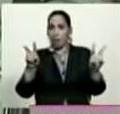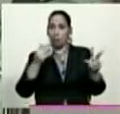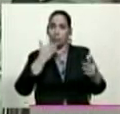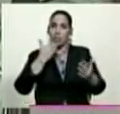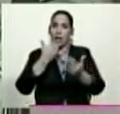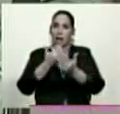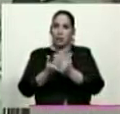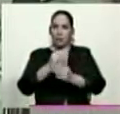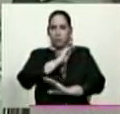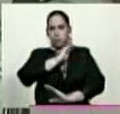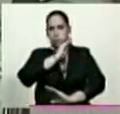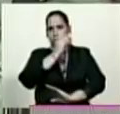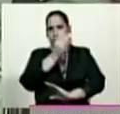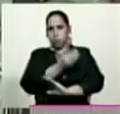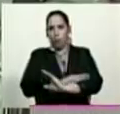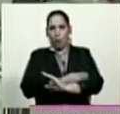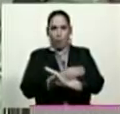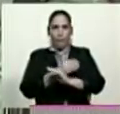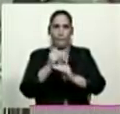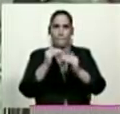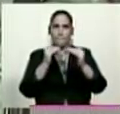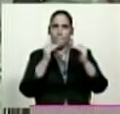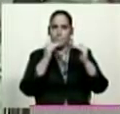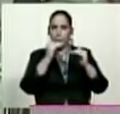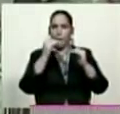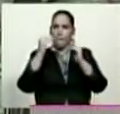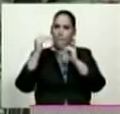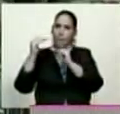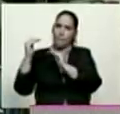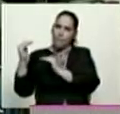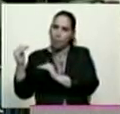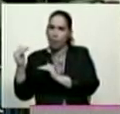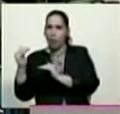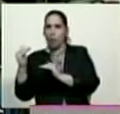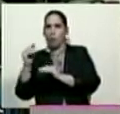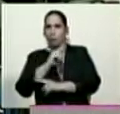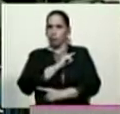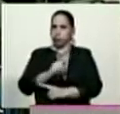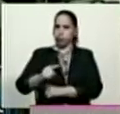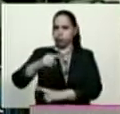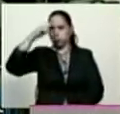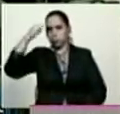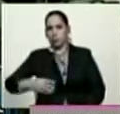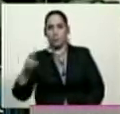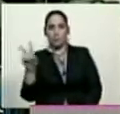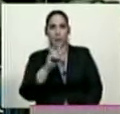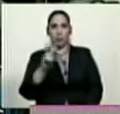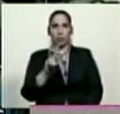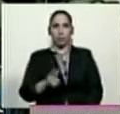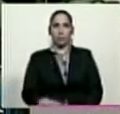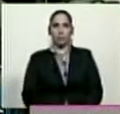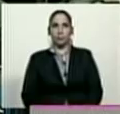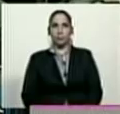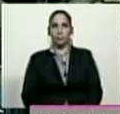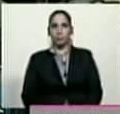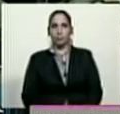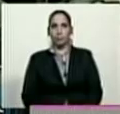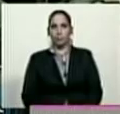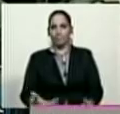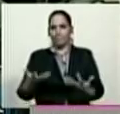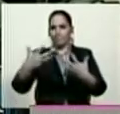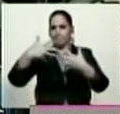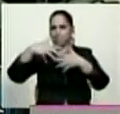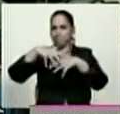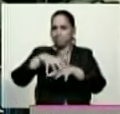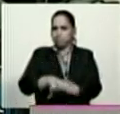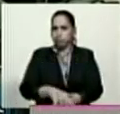una fortaleza estructural, moral, doctrinaria de los militares venezolanos, a la cohesión de los